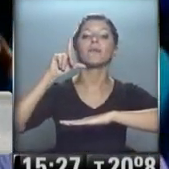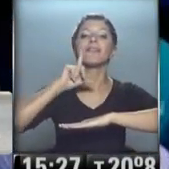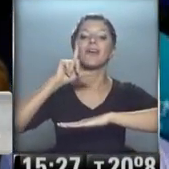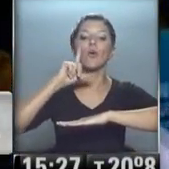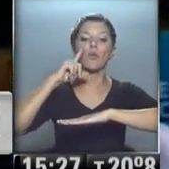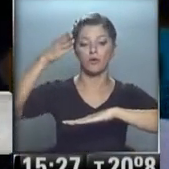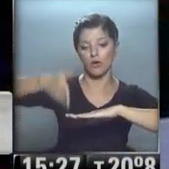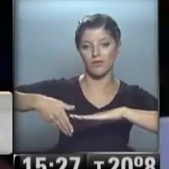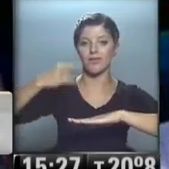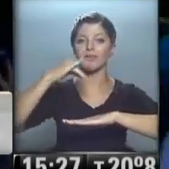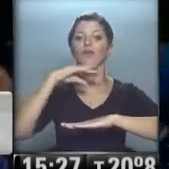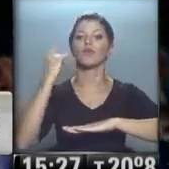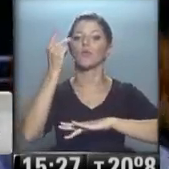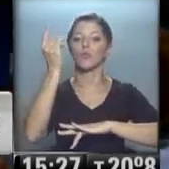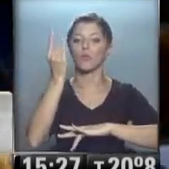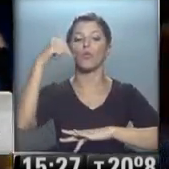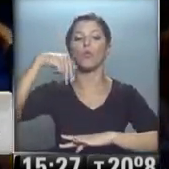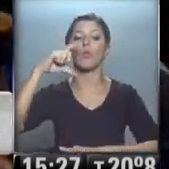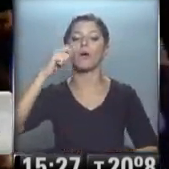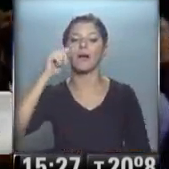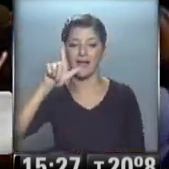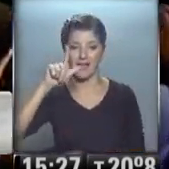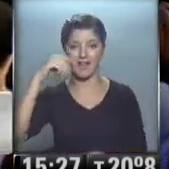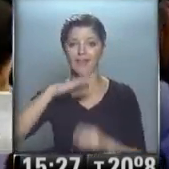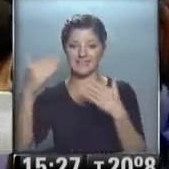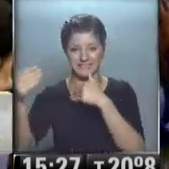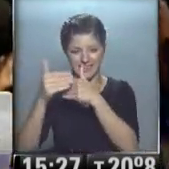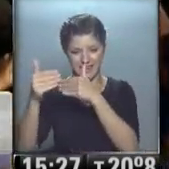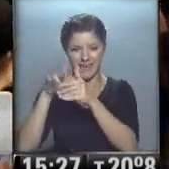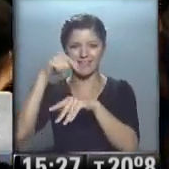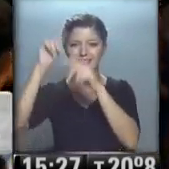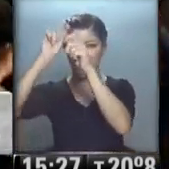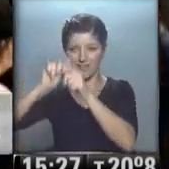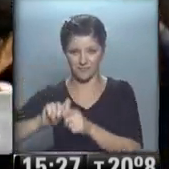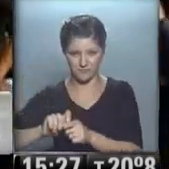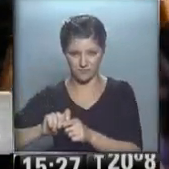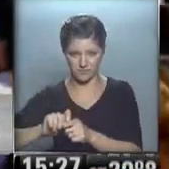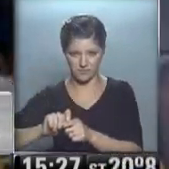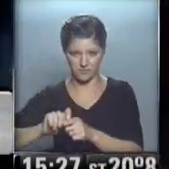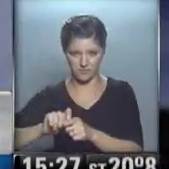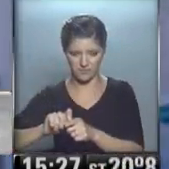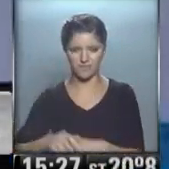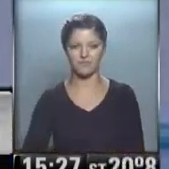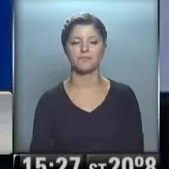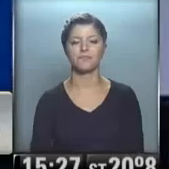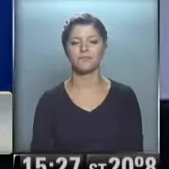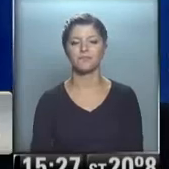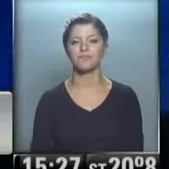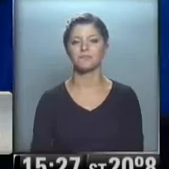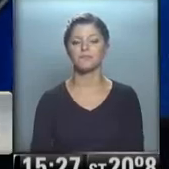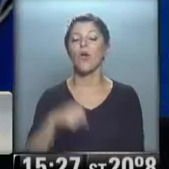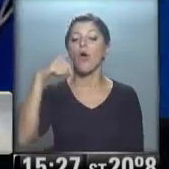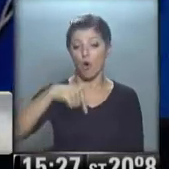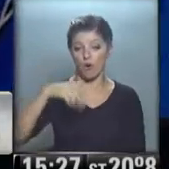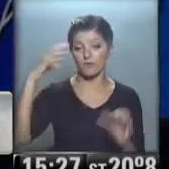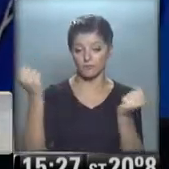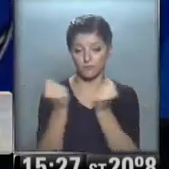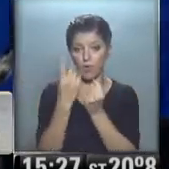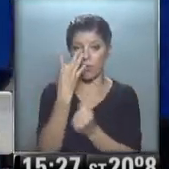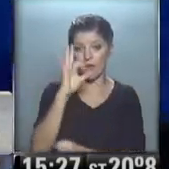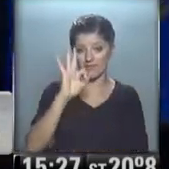nada más de la escultura que va a descubrir en instantes nada más, la escultura homenaje al padre Mujica al cumplirse 40